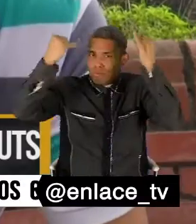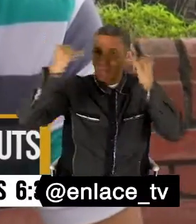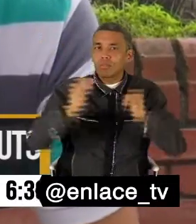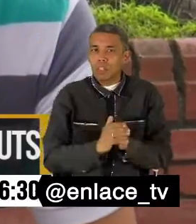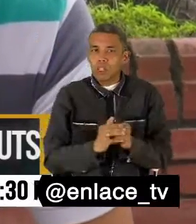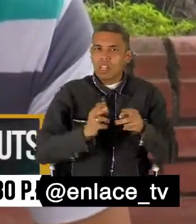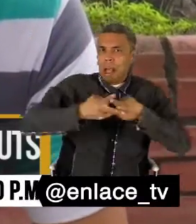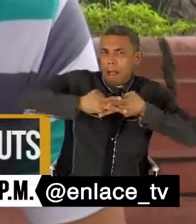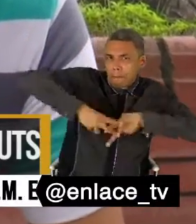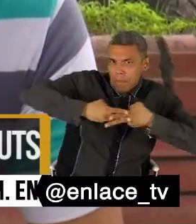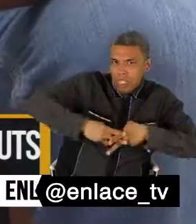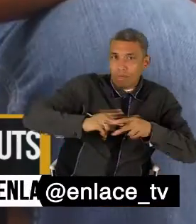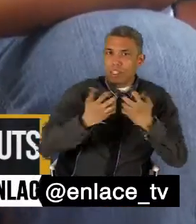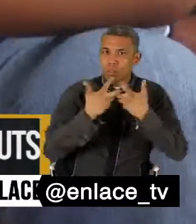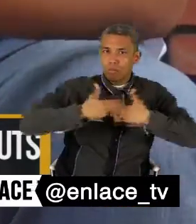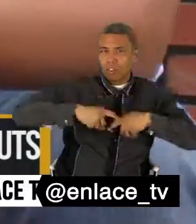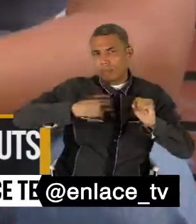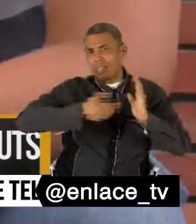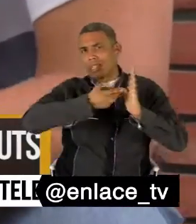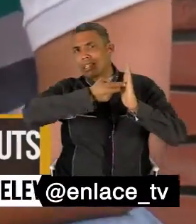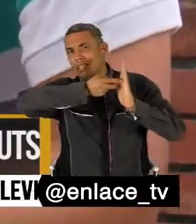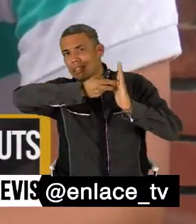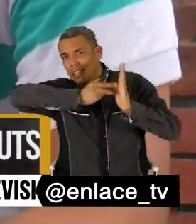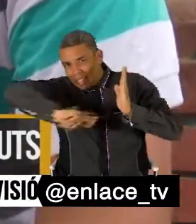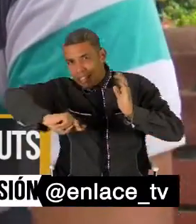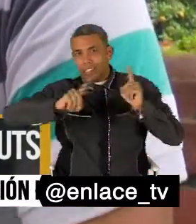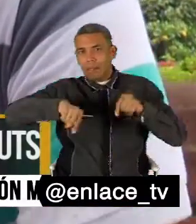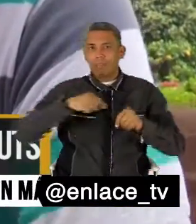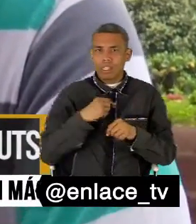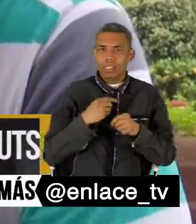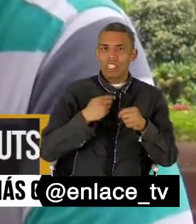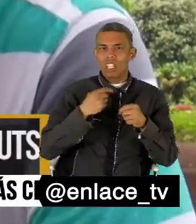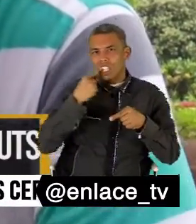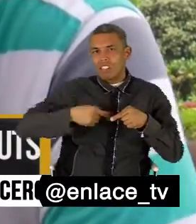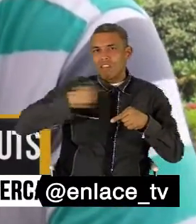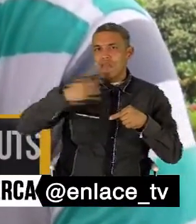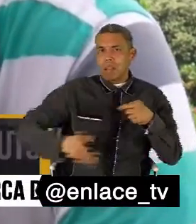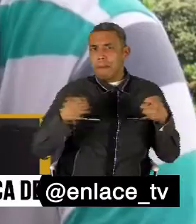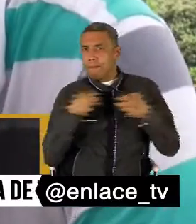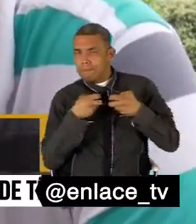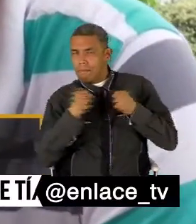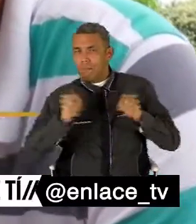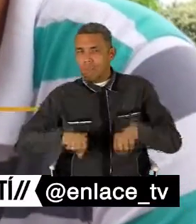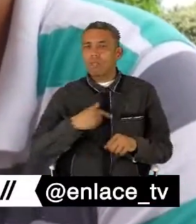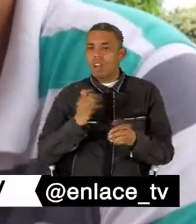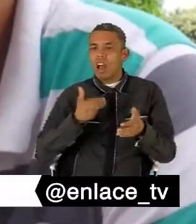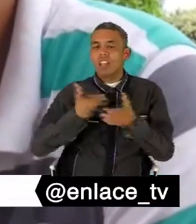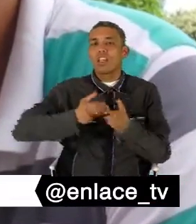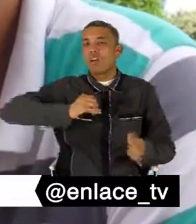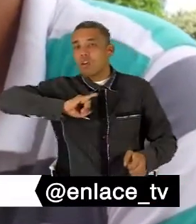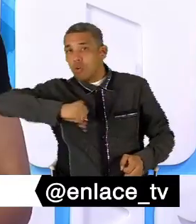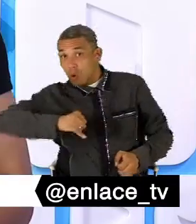mantenimiento, además de la técnica en electromecánica, proceso que se realizará hasta el próximo jueves 23 de